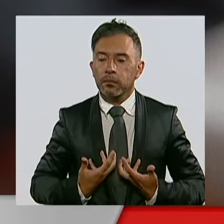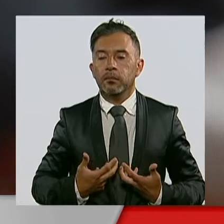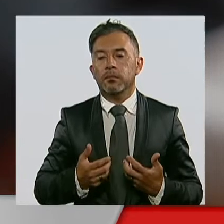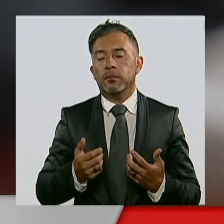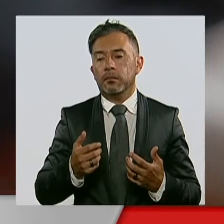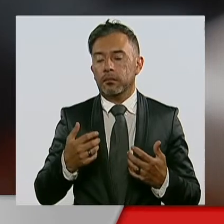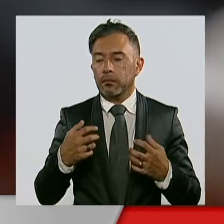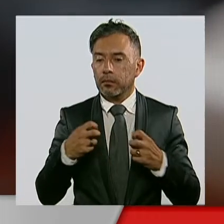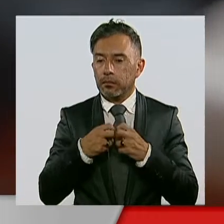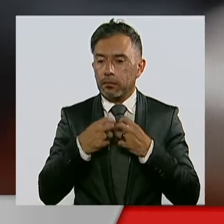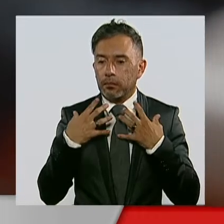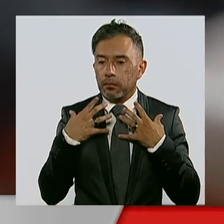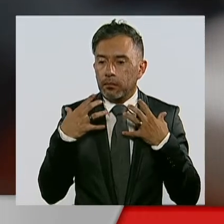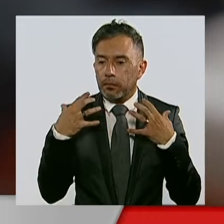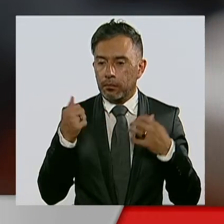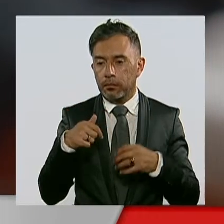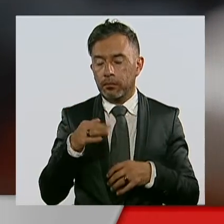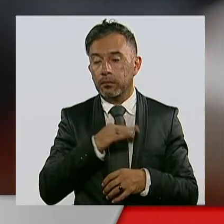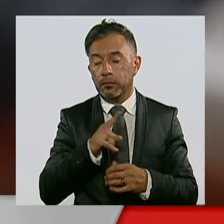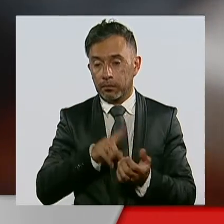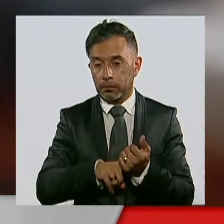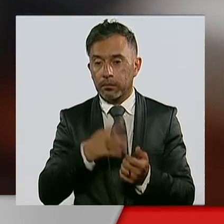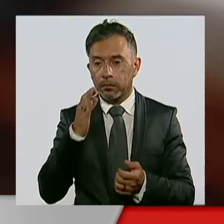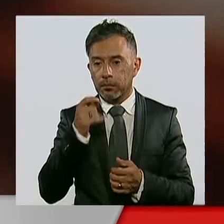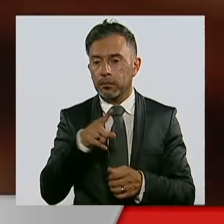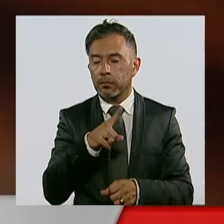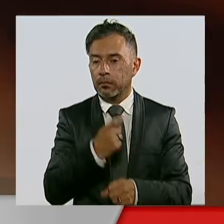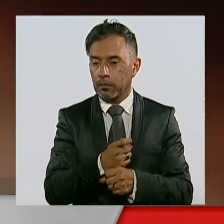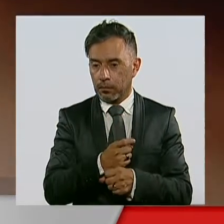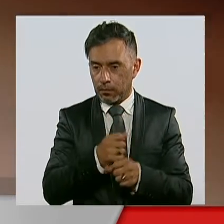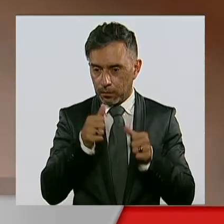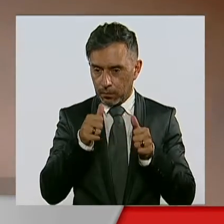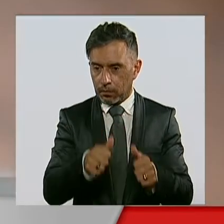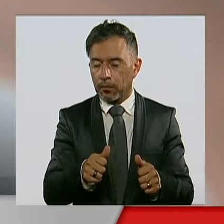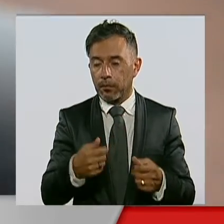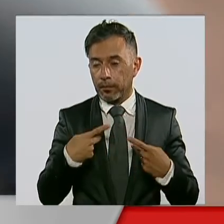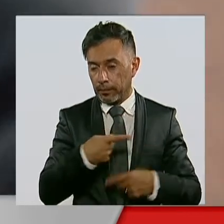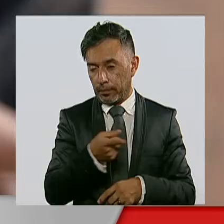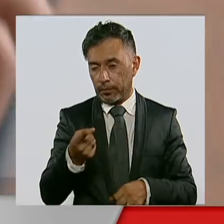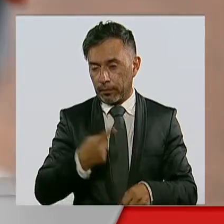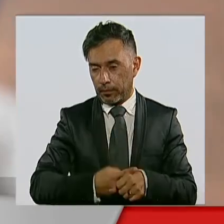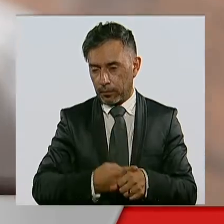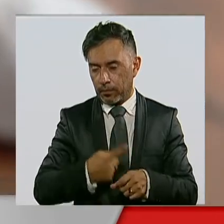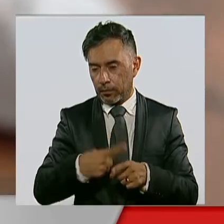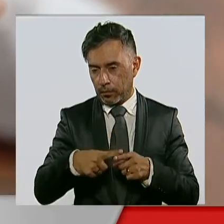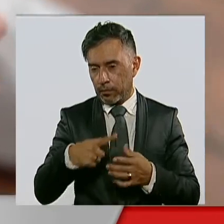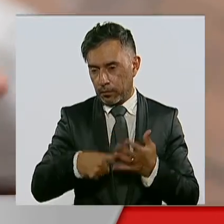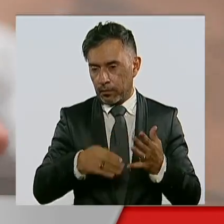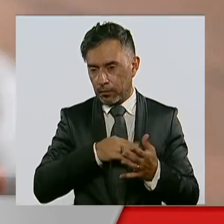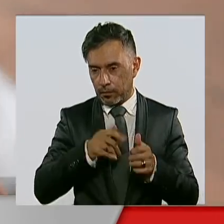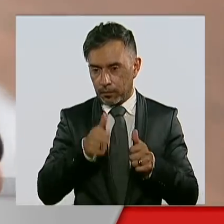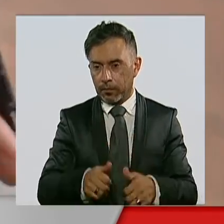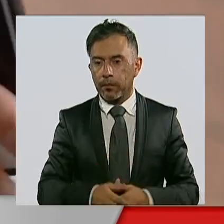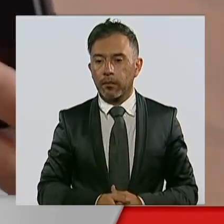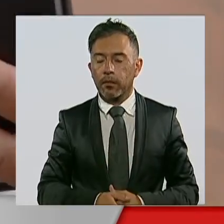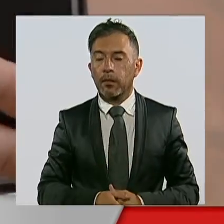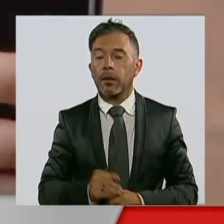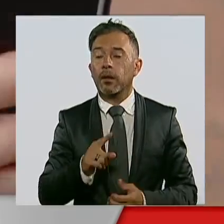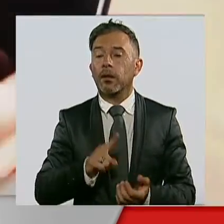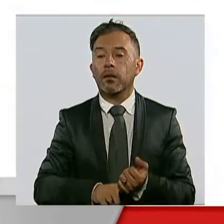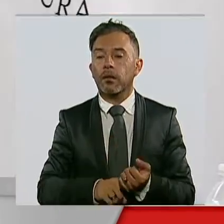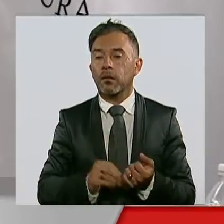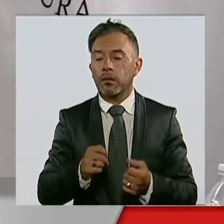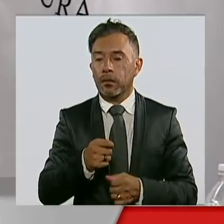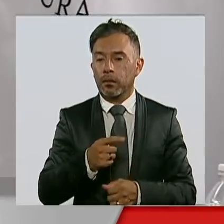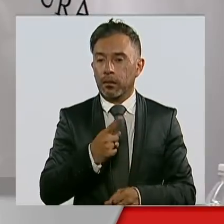el Senado busca que desde el primer nivel de atención se atienda a pacientes con estas patologías. Que se atienda desde el primer